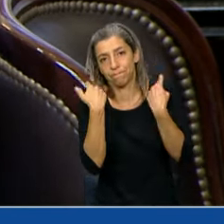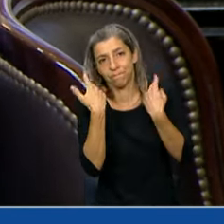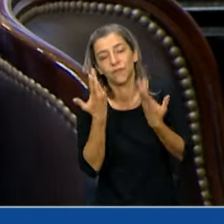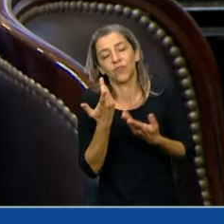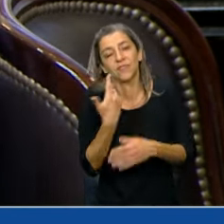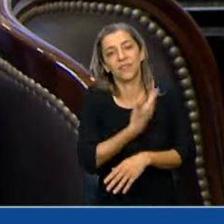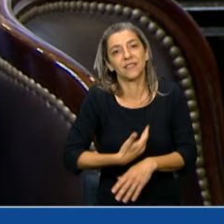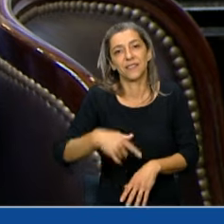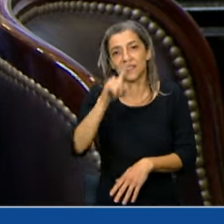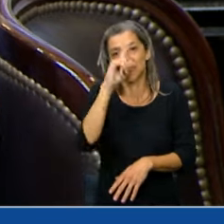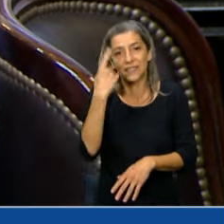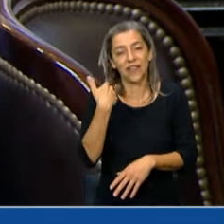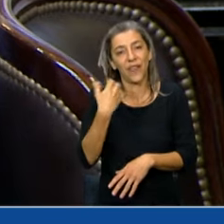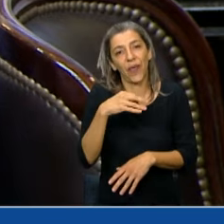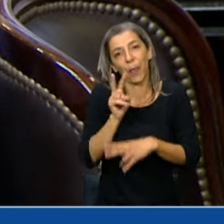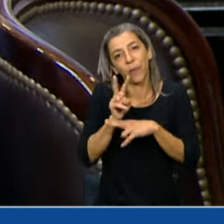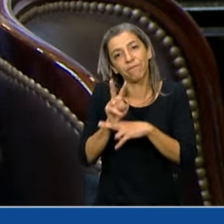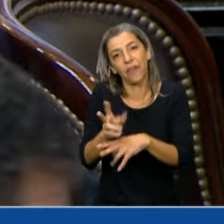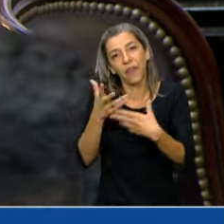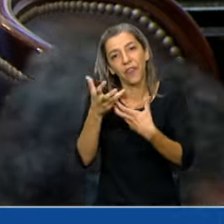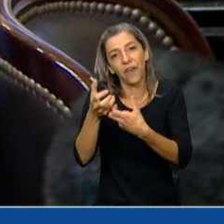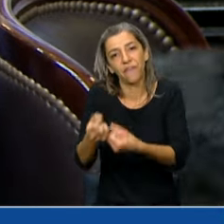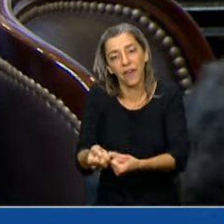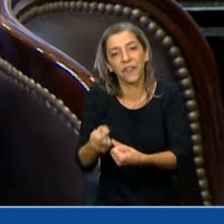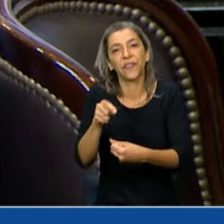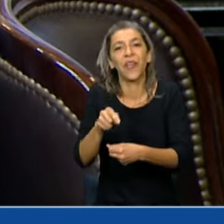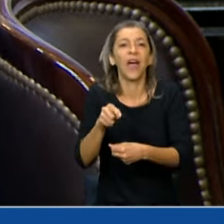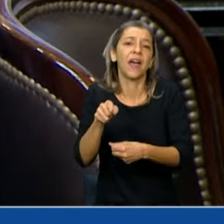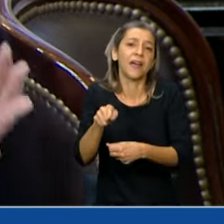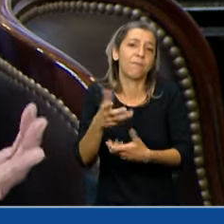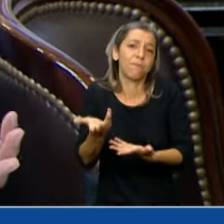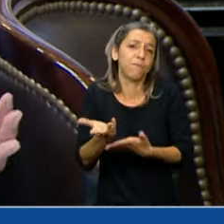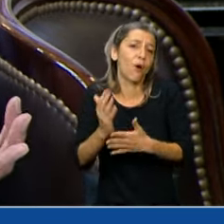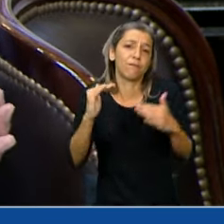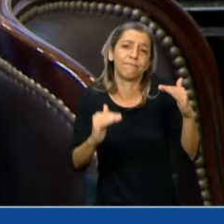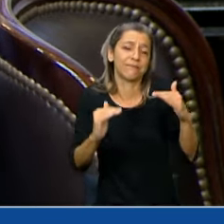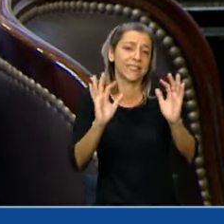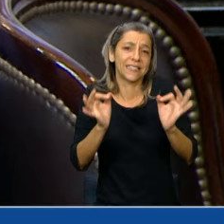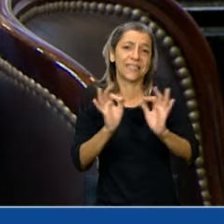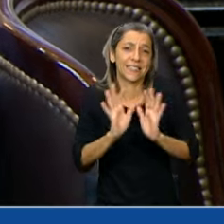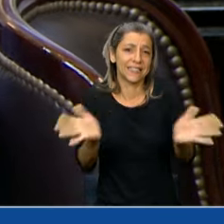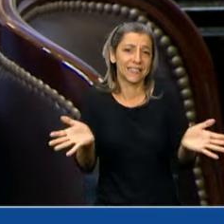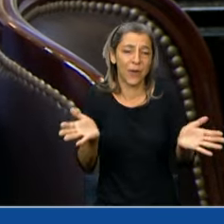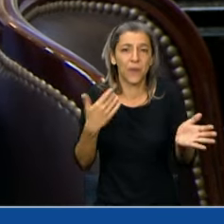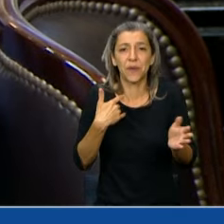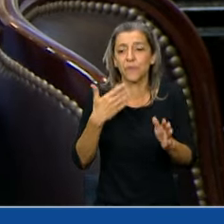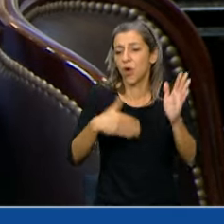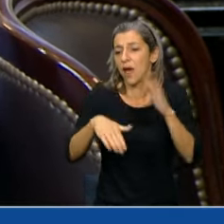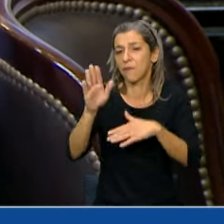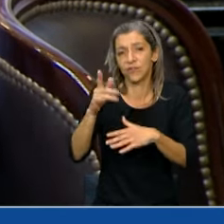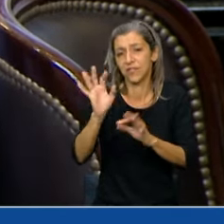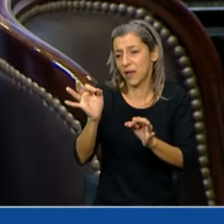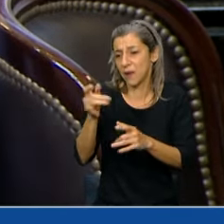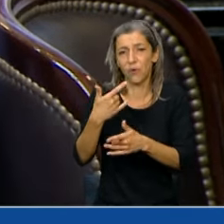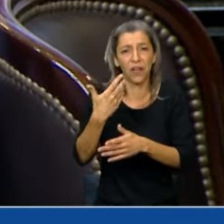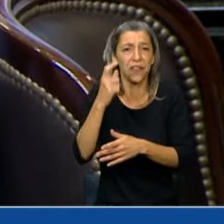chiquito y podamos defender a ese más chiquito que es mayoritario no sé más de 10 millones